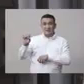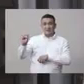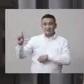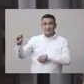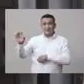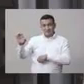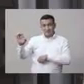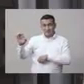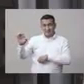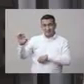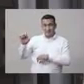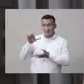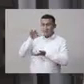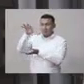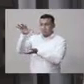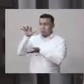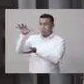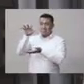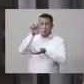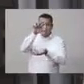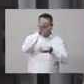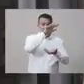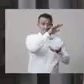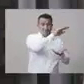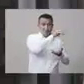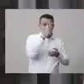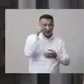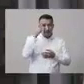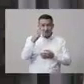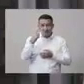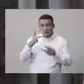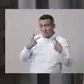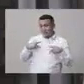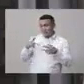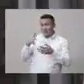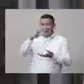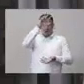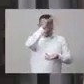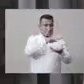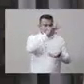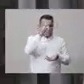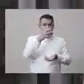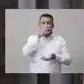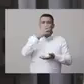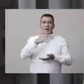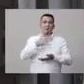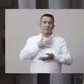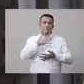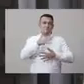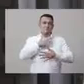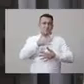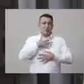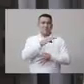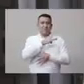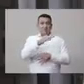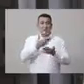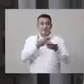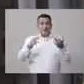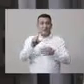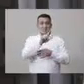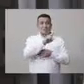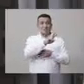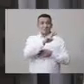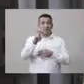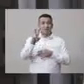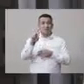235 ventiladores disponibles. Si bien es cierto, nuestra capacidad hospitalaria y equipamiento se